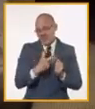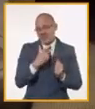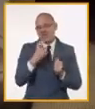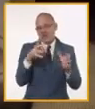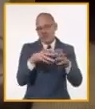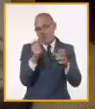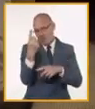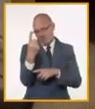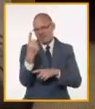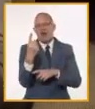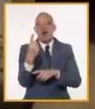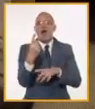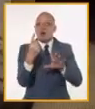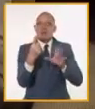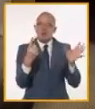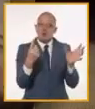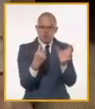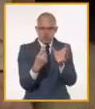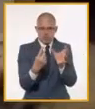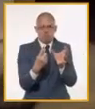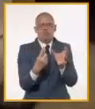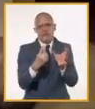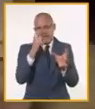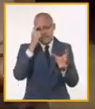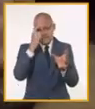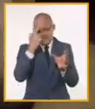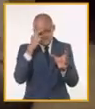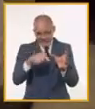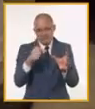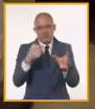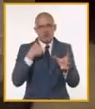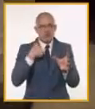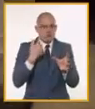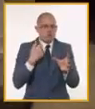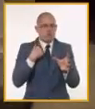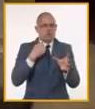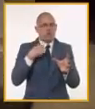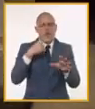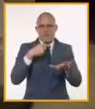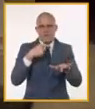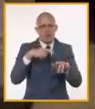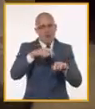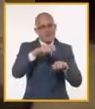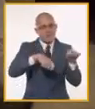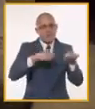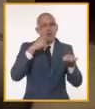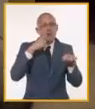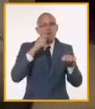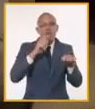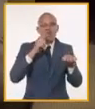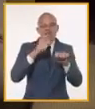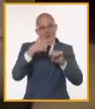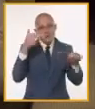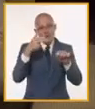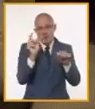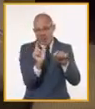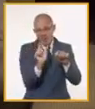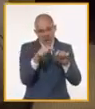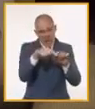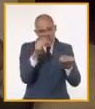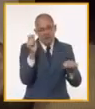que fue lo que hicimos entonces. Y el Che se quedó, después que yo le saqué la bala, porque no se sabía,